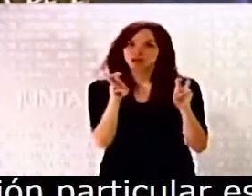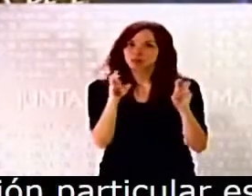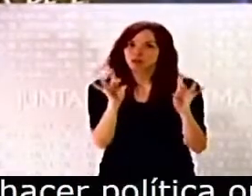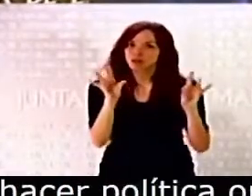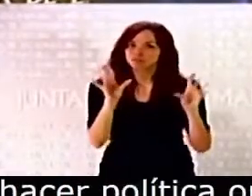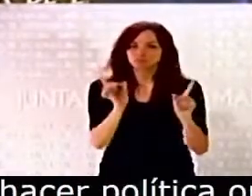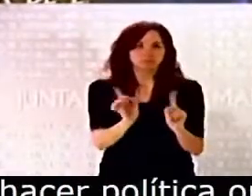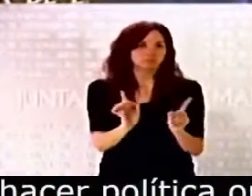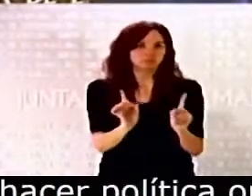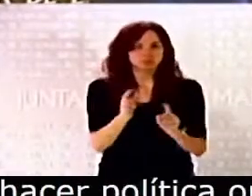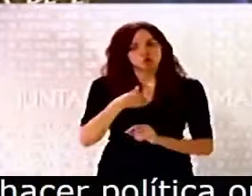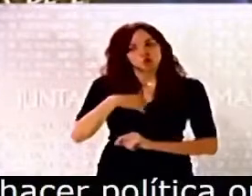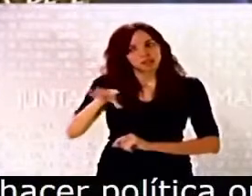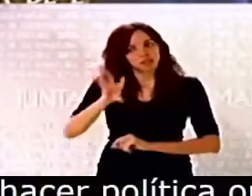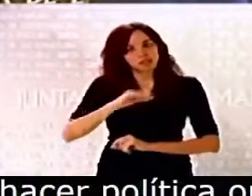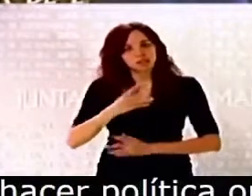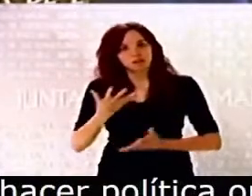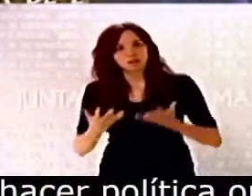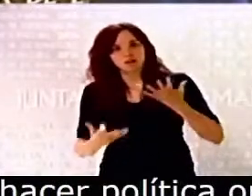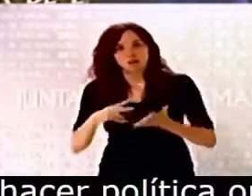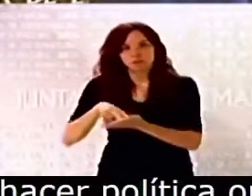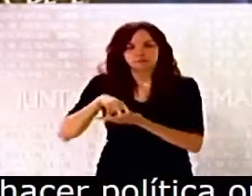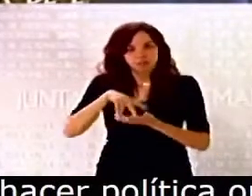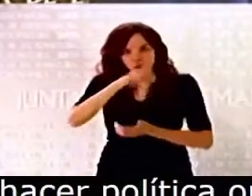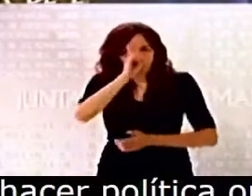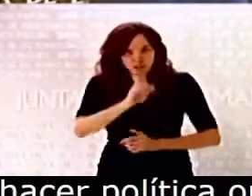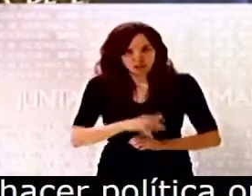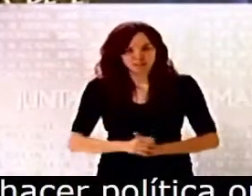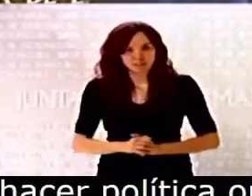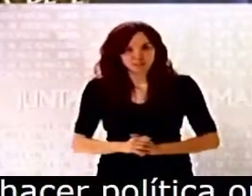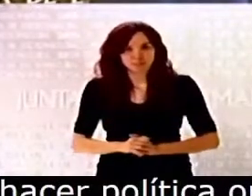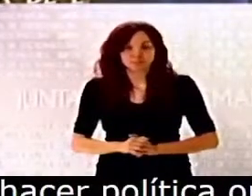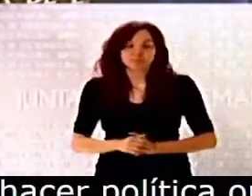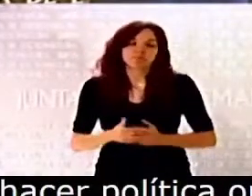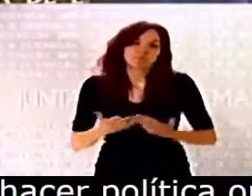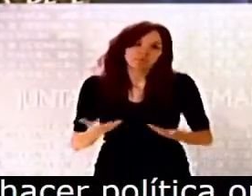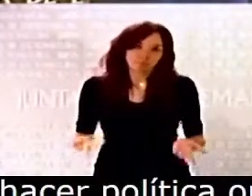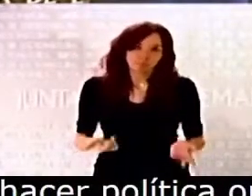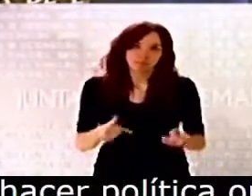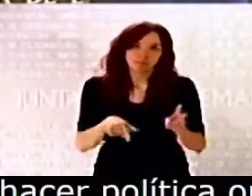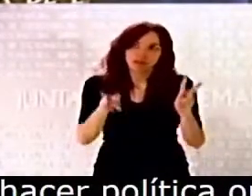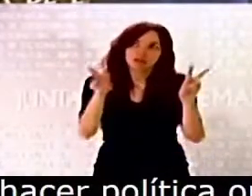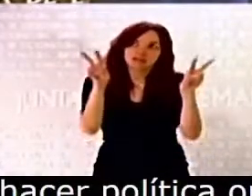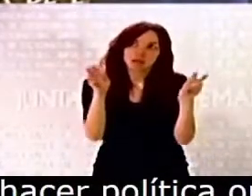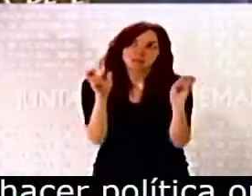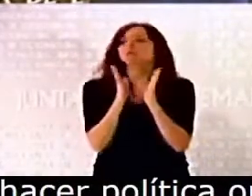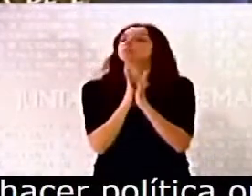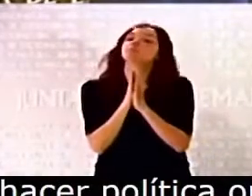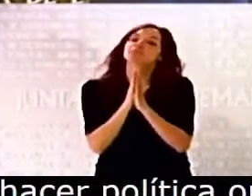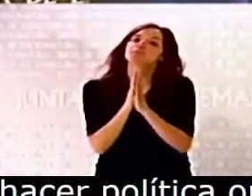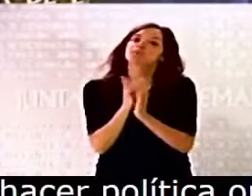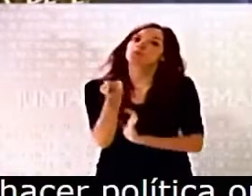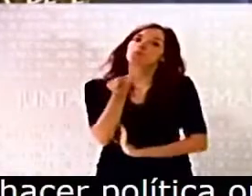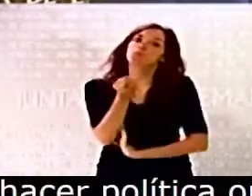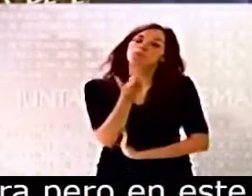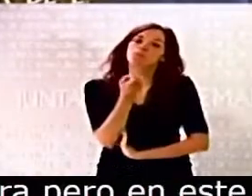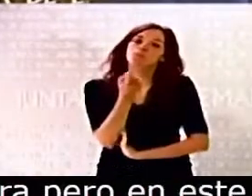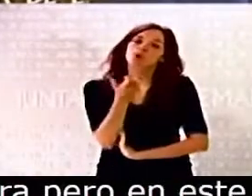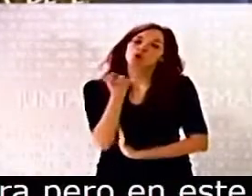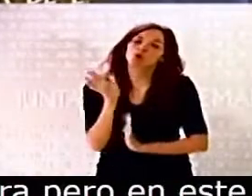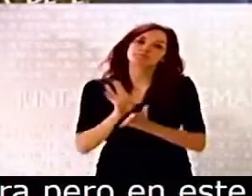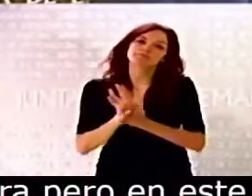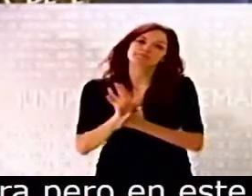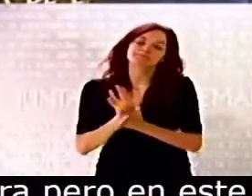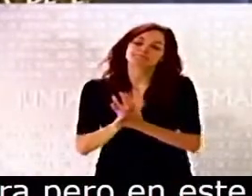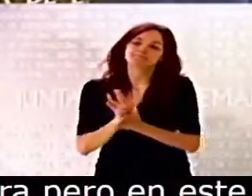tienen ahora, que están como un pollo sin cabeza. Pero, hombre, en este tema le pediría un poco de sosiego y